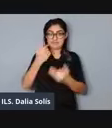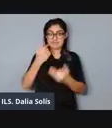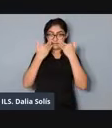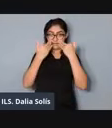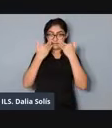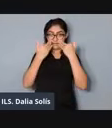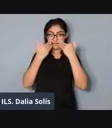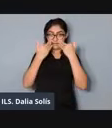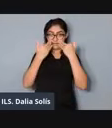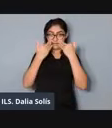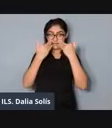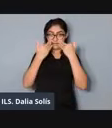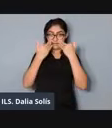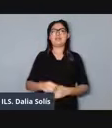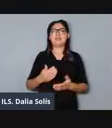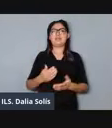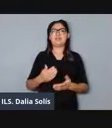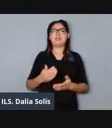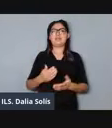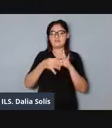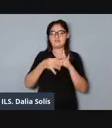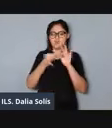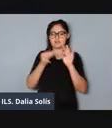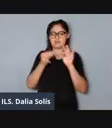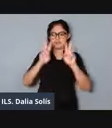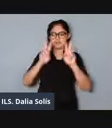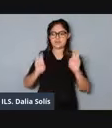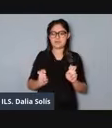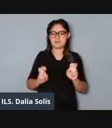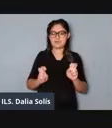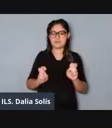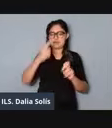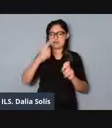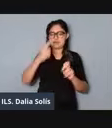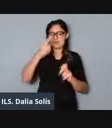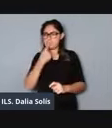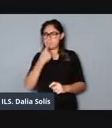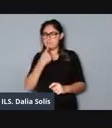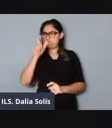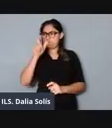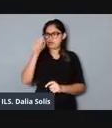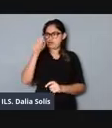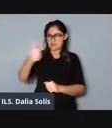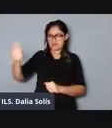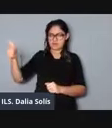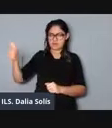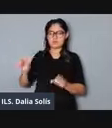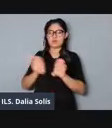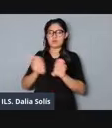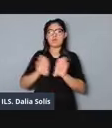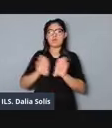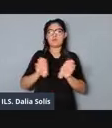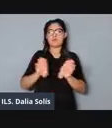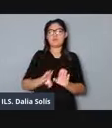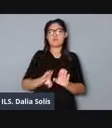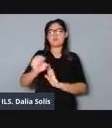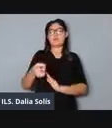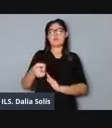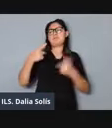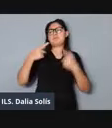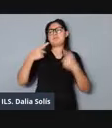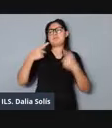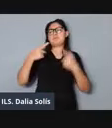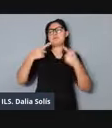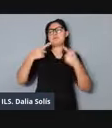los perfiles. Otra de las perfiles del sentimiento de culpa que también es importante es que nos aleja de las